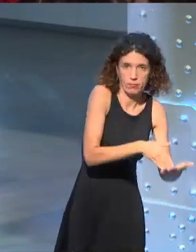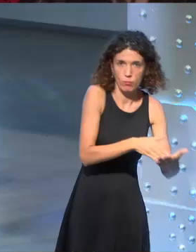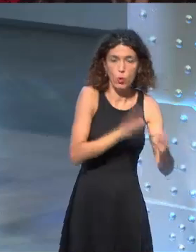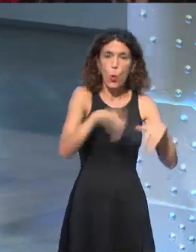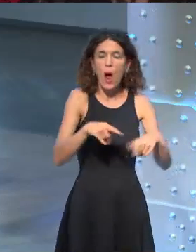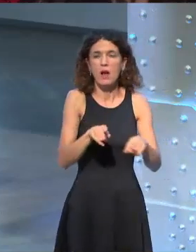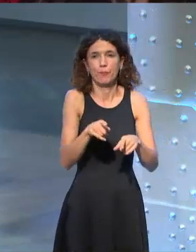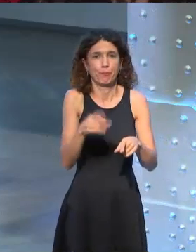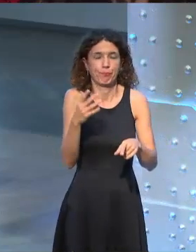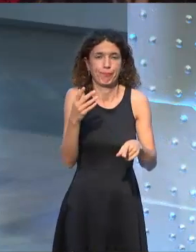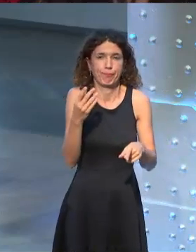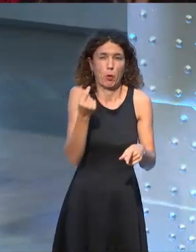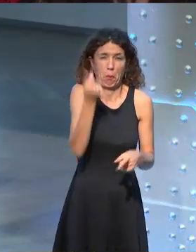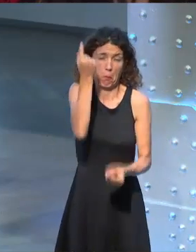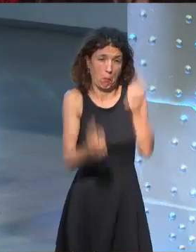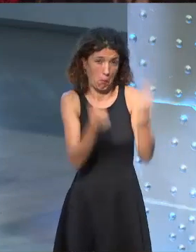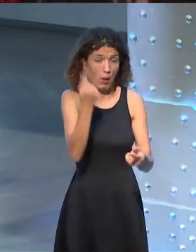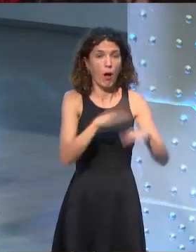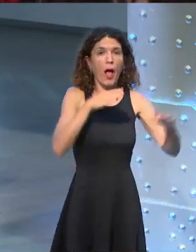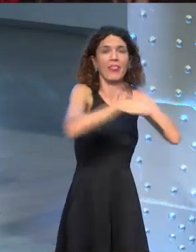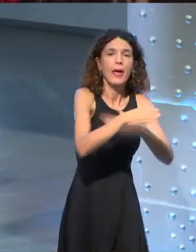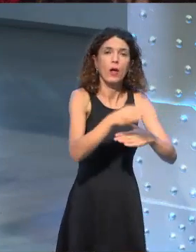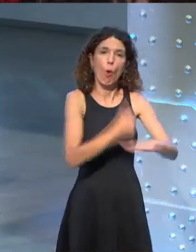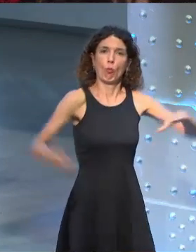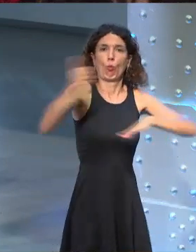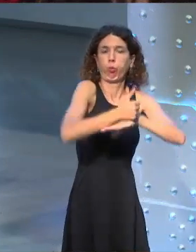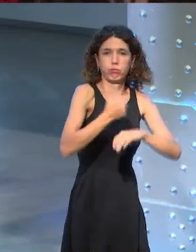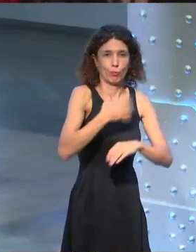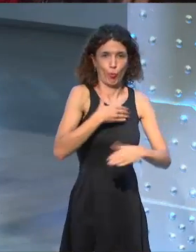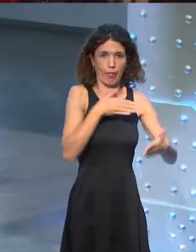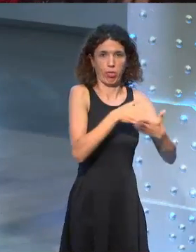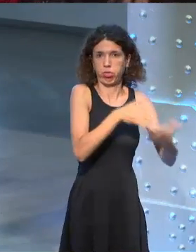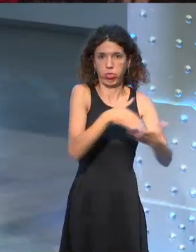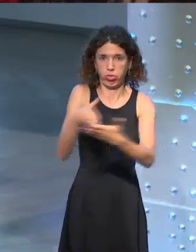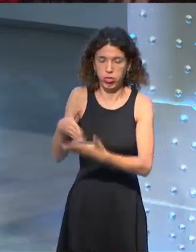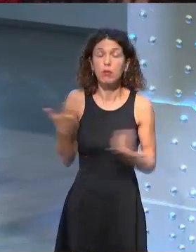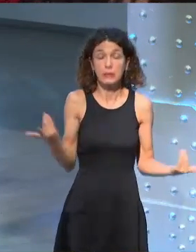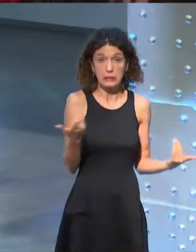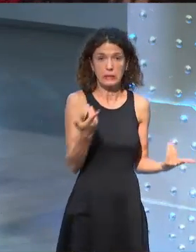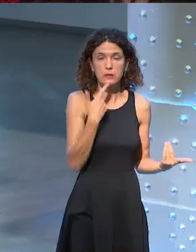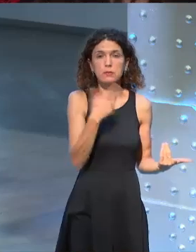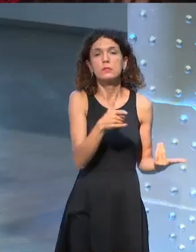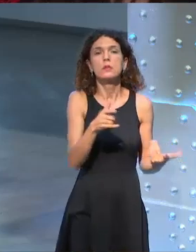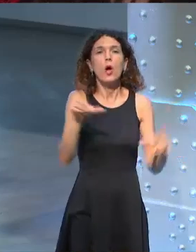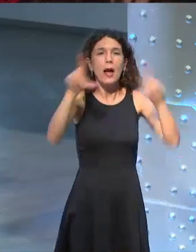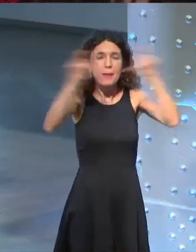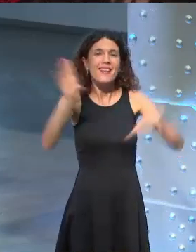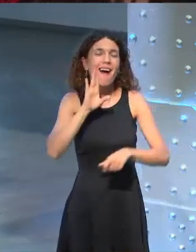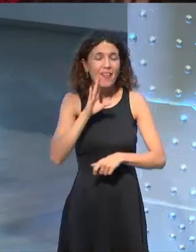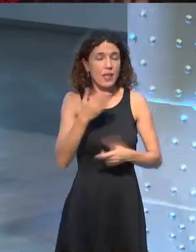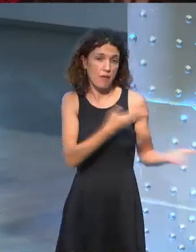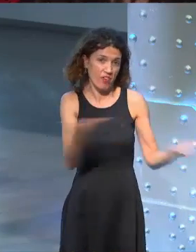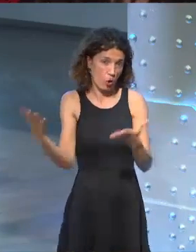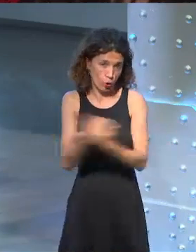o en casos muy raros, accedan a puestos superiores. Bueno, pues para esta razón está Women in Nuclear, que yo invito a todo el